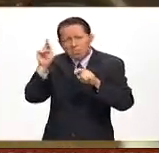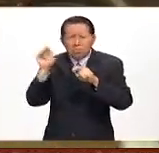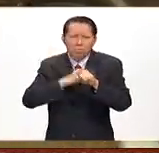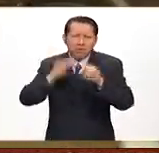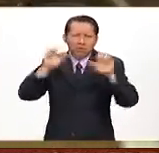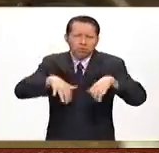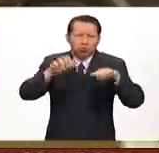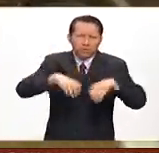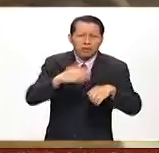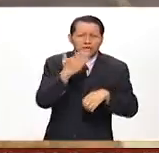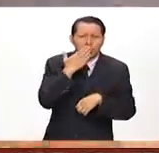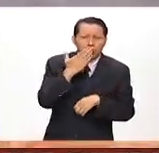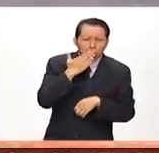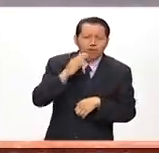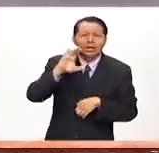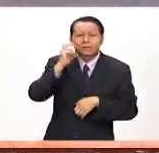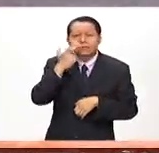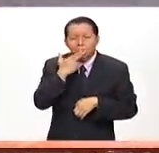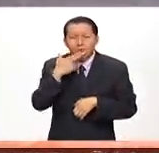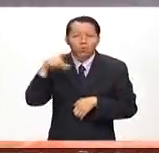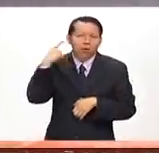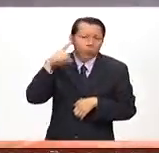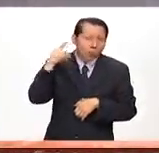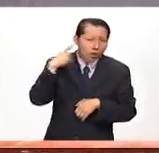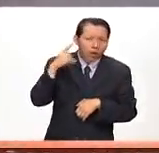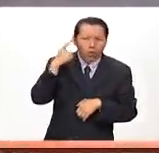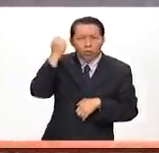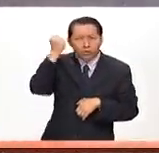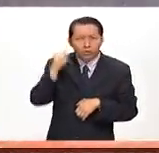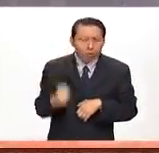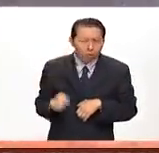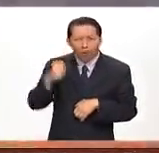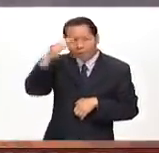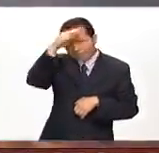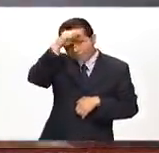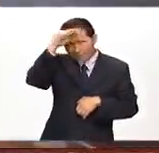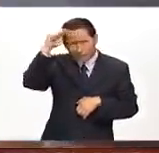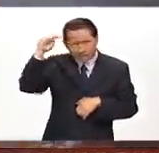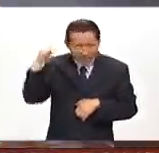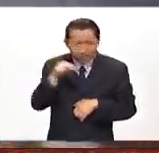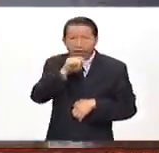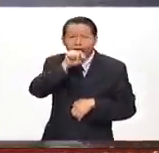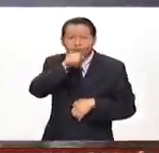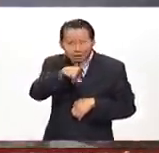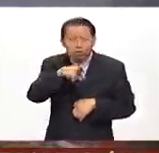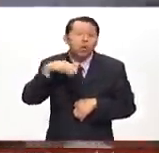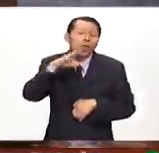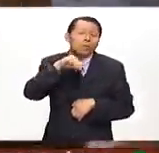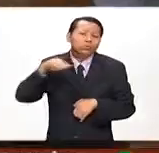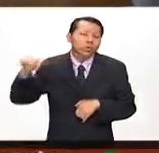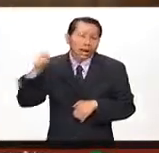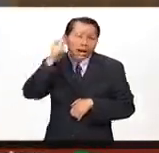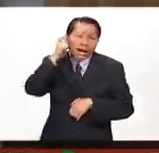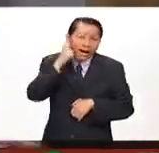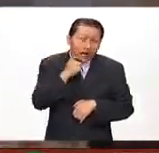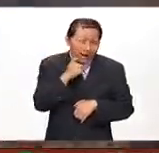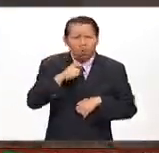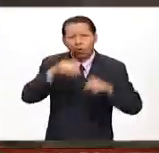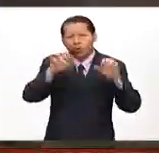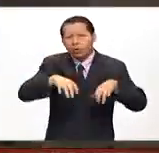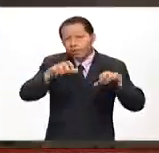tormentas fuertes en Sonora, Chihuahua, Durango, Sinaloa, Nayarit, Jalisco, Michoacán y Guerrero, así como lluvias con intervalos